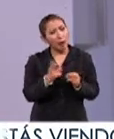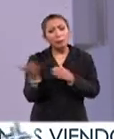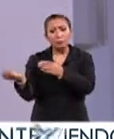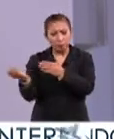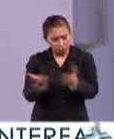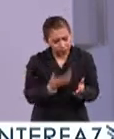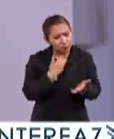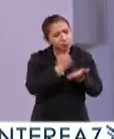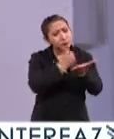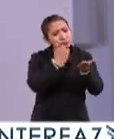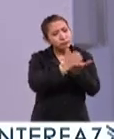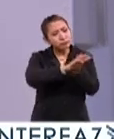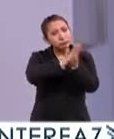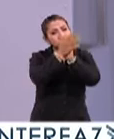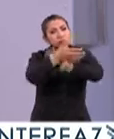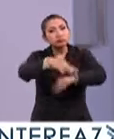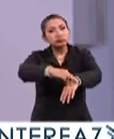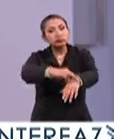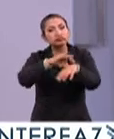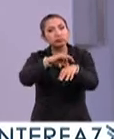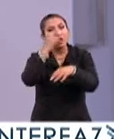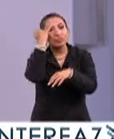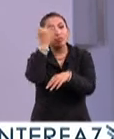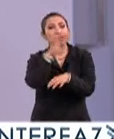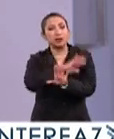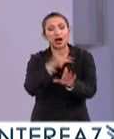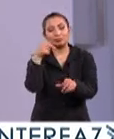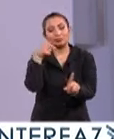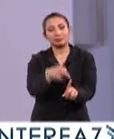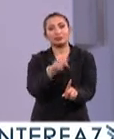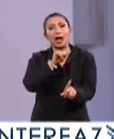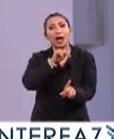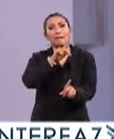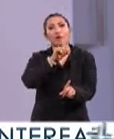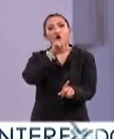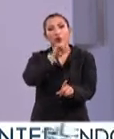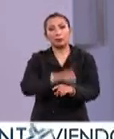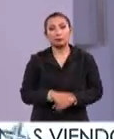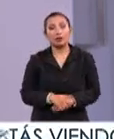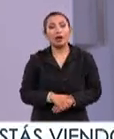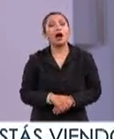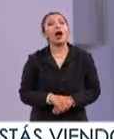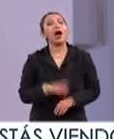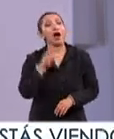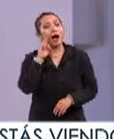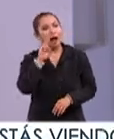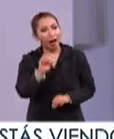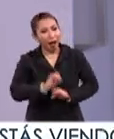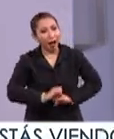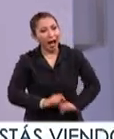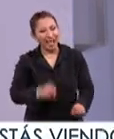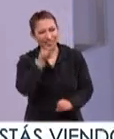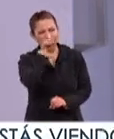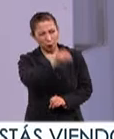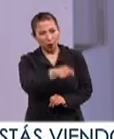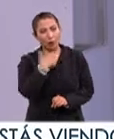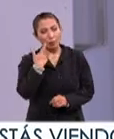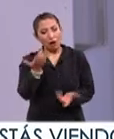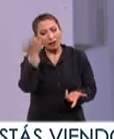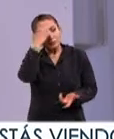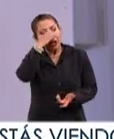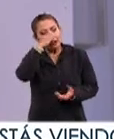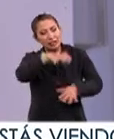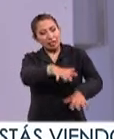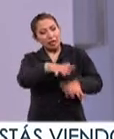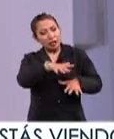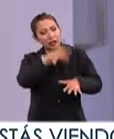materializar la idea, ¿no? Entonces fue la manera de cómo llegamos a Apolo. Ahora me queda claro cómo cuando tú tienes vivencias